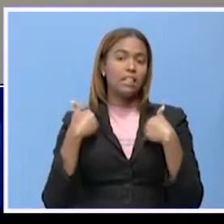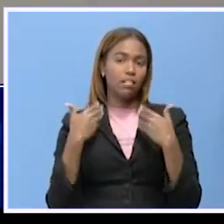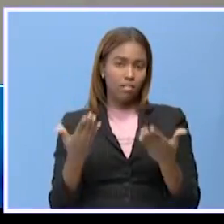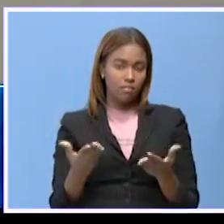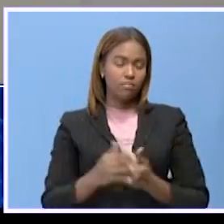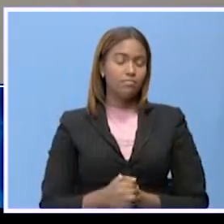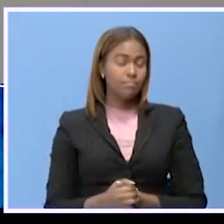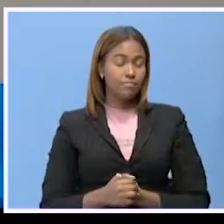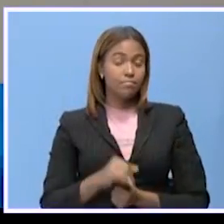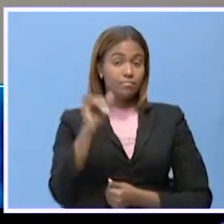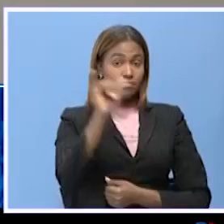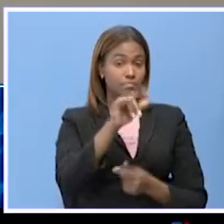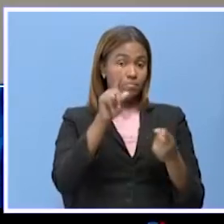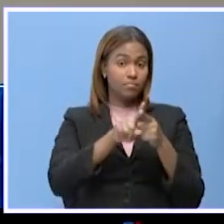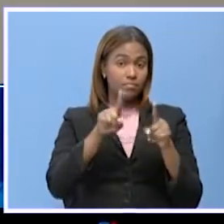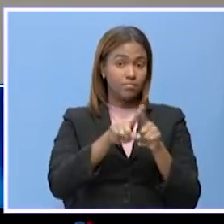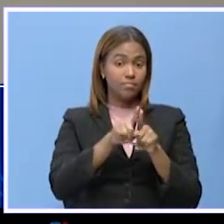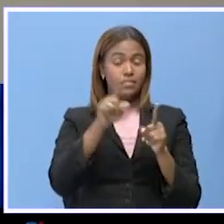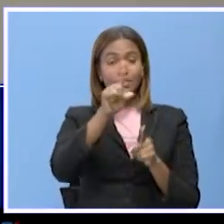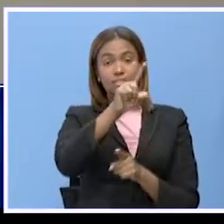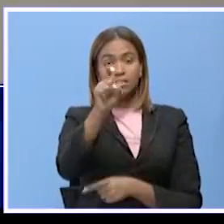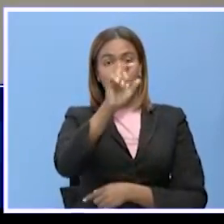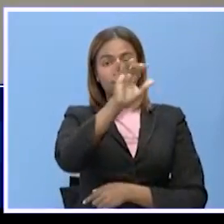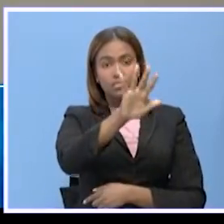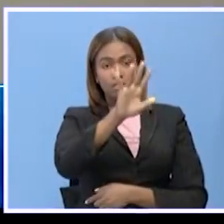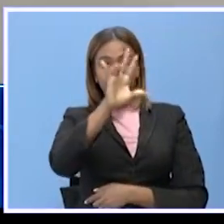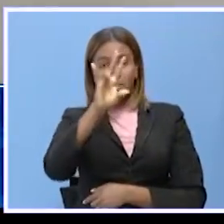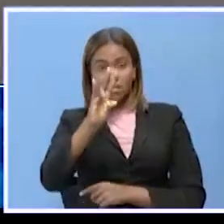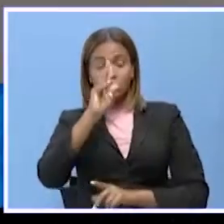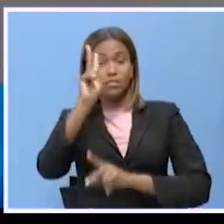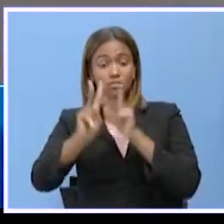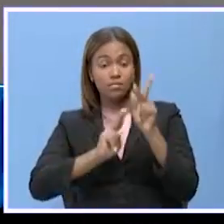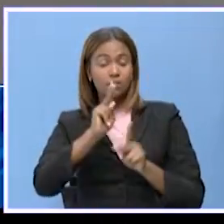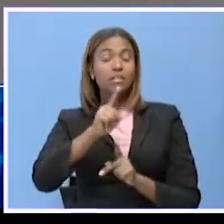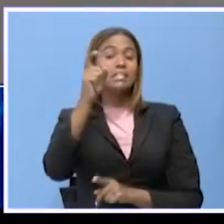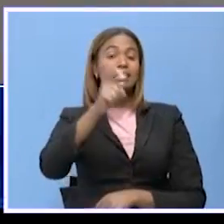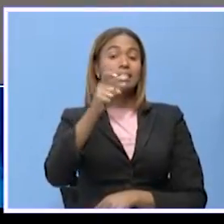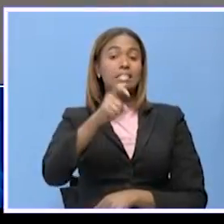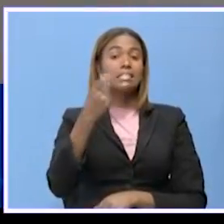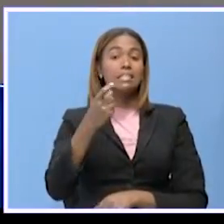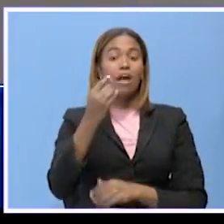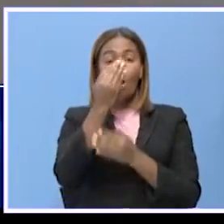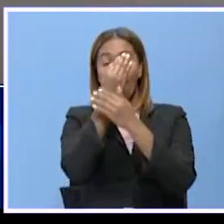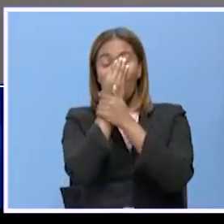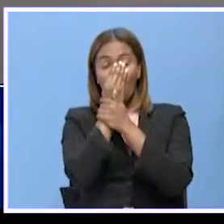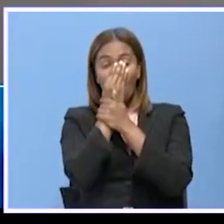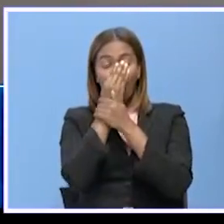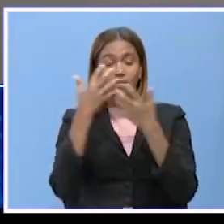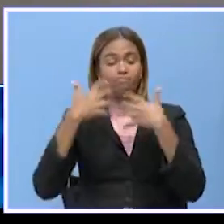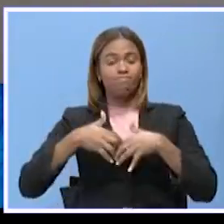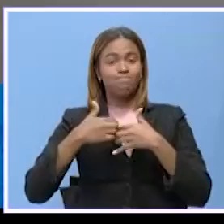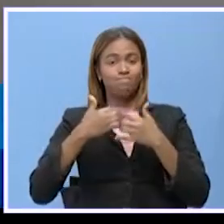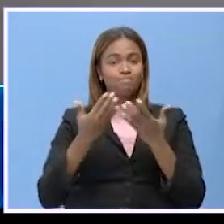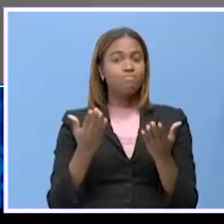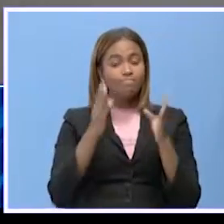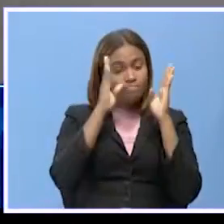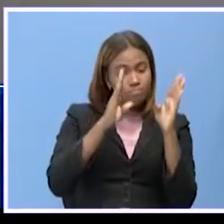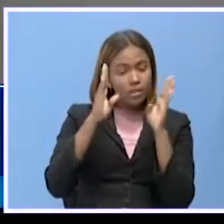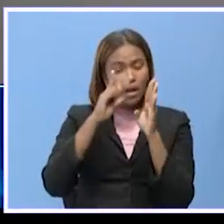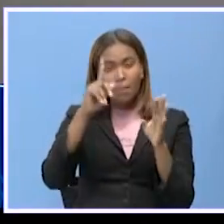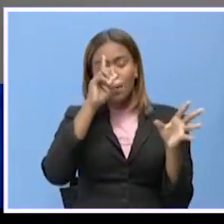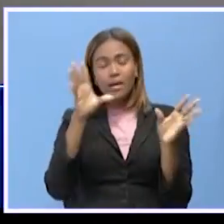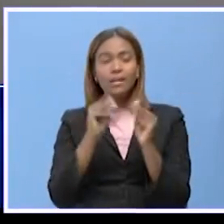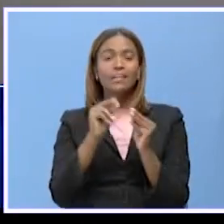disponibilidad. Asimismo, 157 personas necesitan de ventilación mecánica asistida para